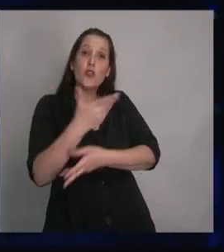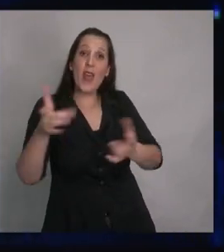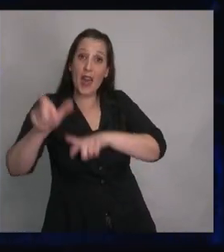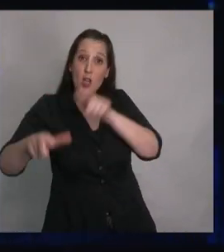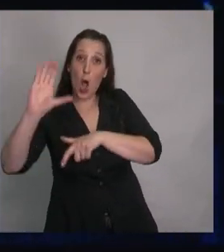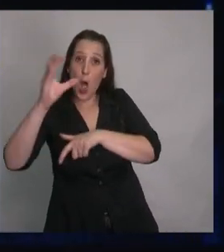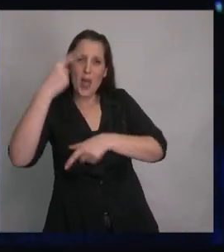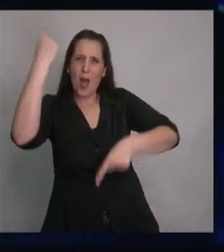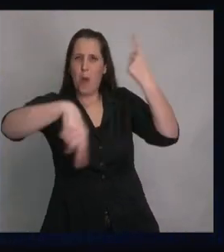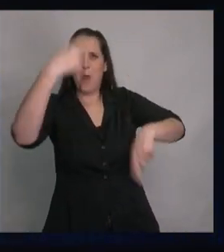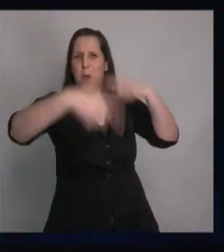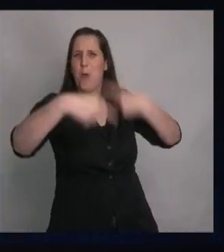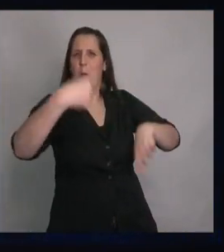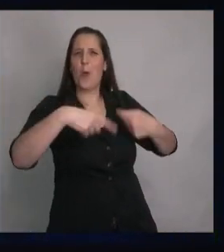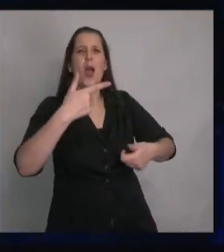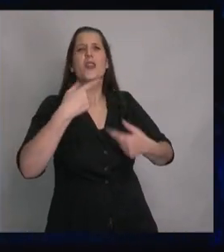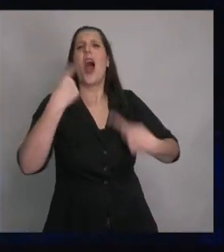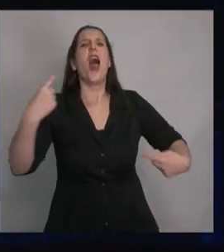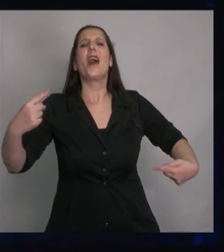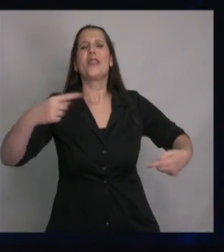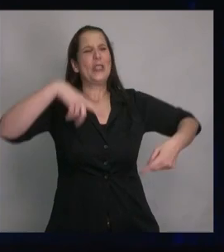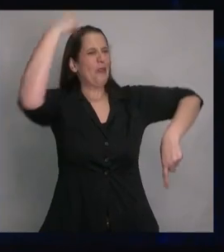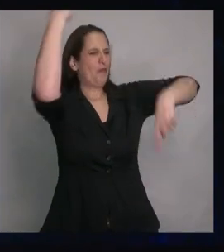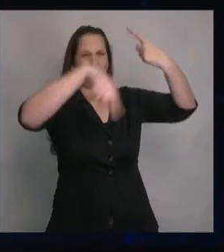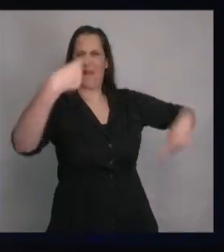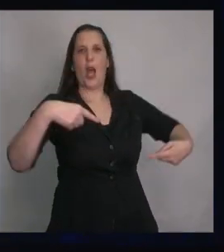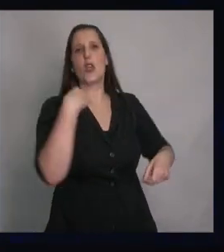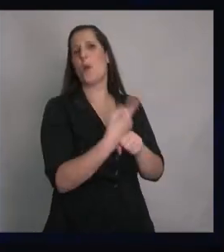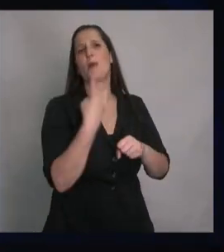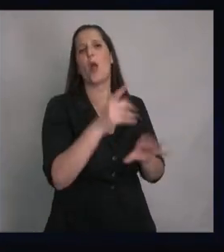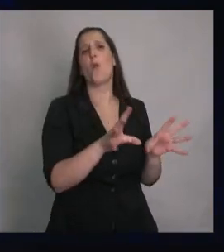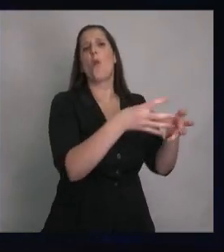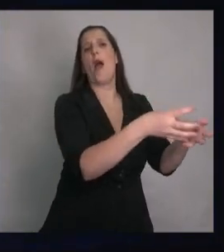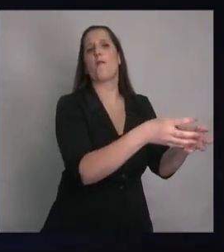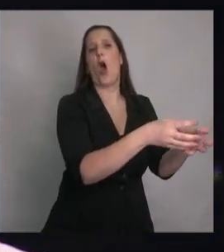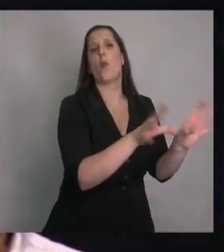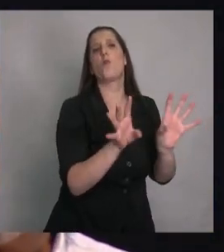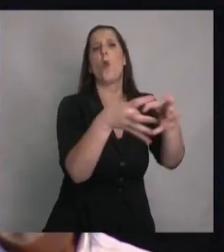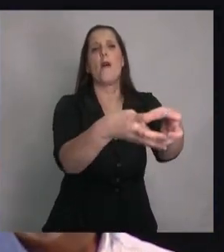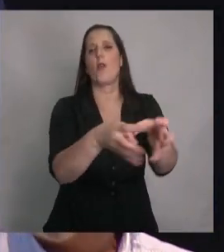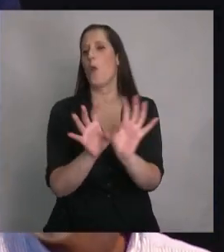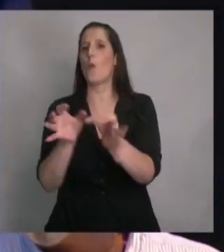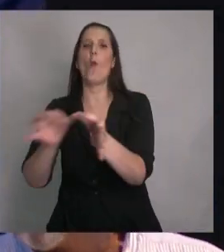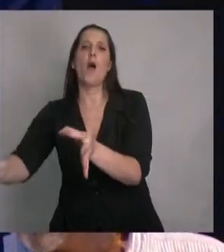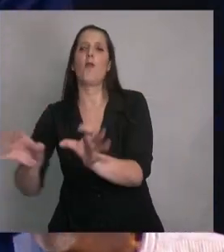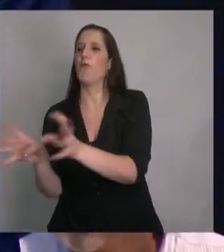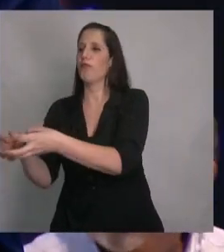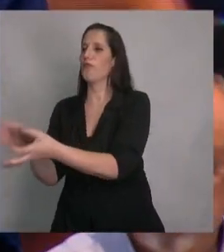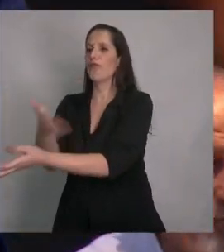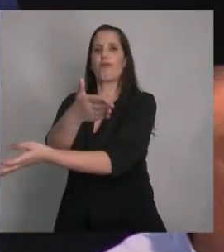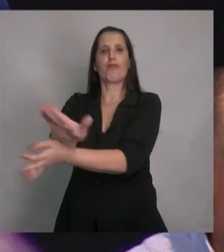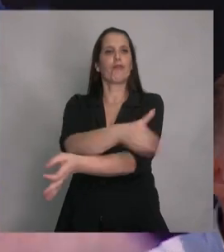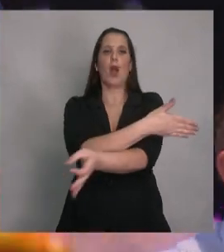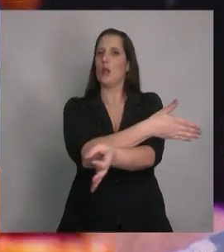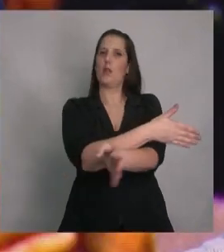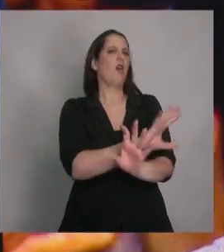multicolor no permitimos que los pueblos se uniformen con un solo color con